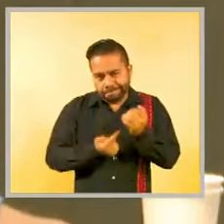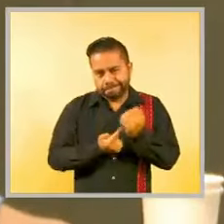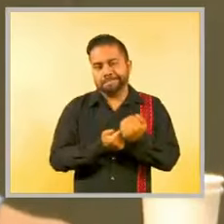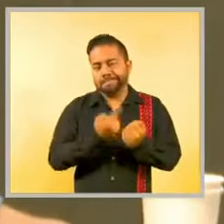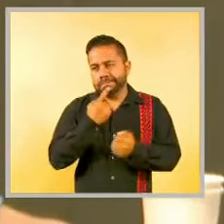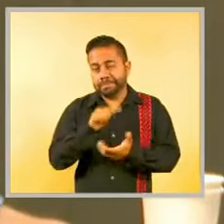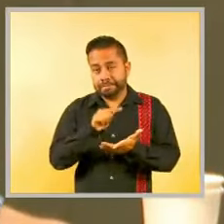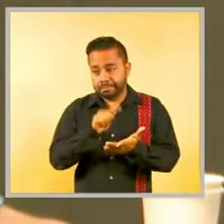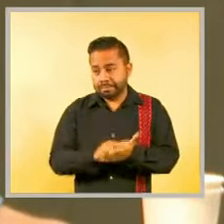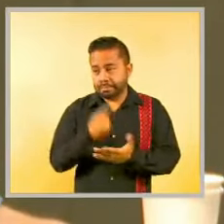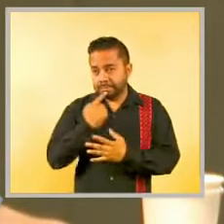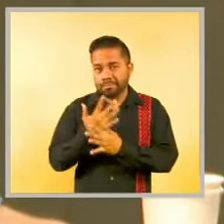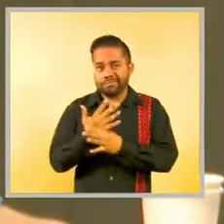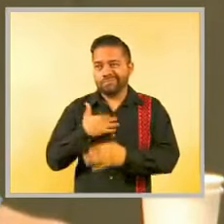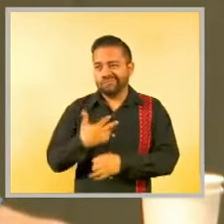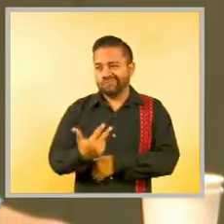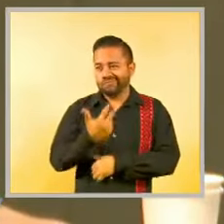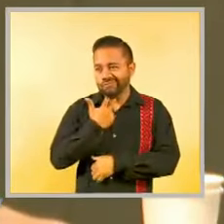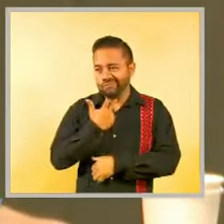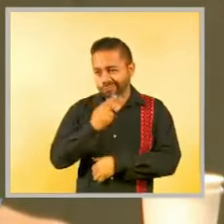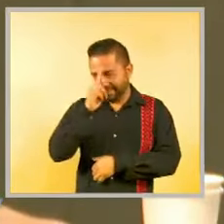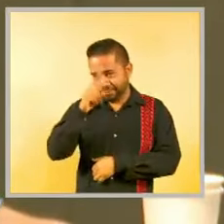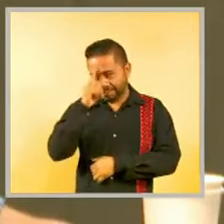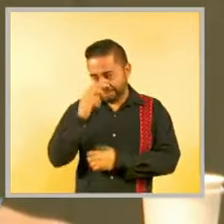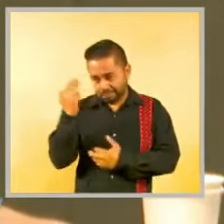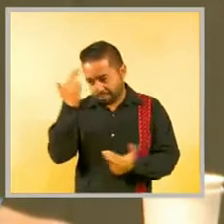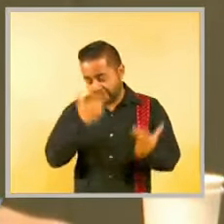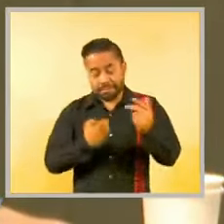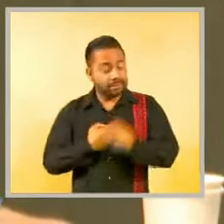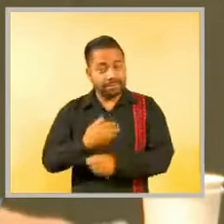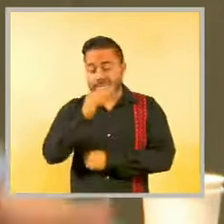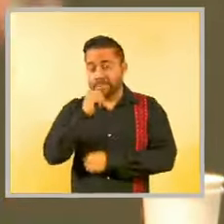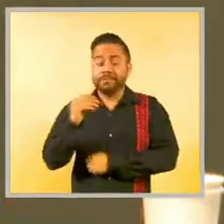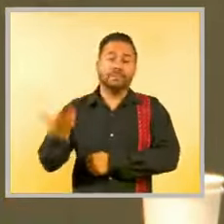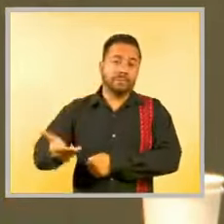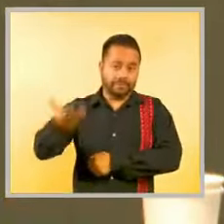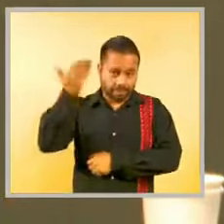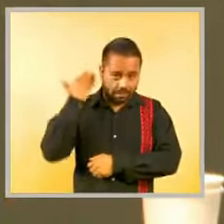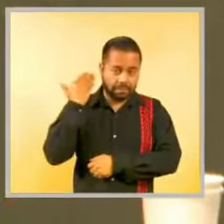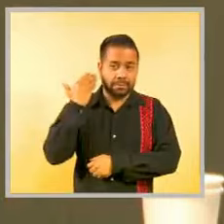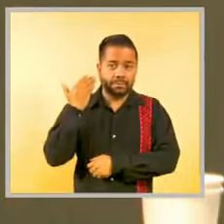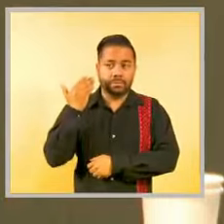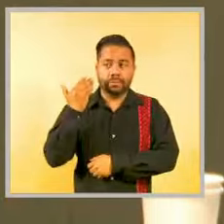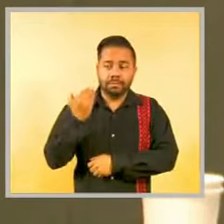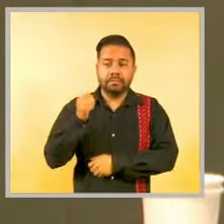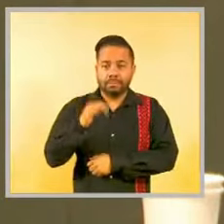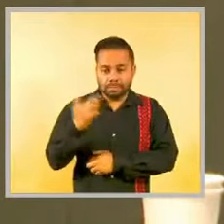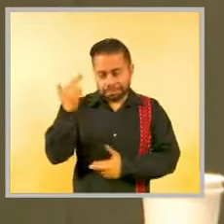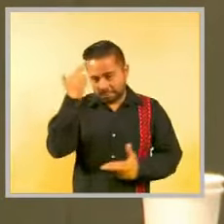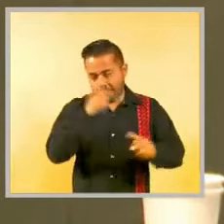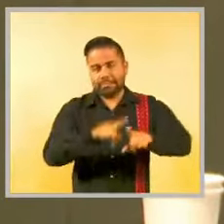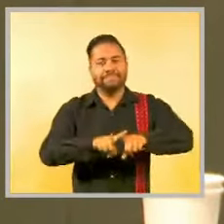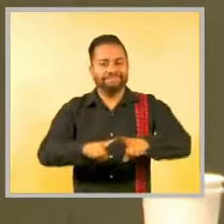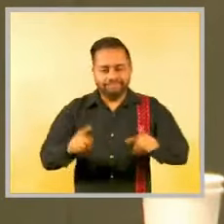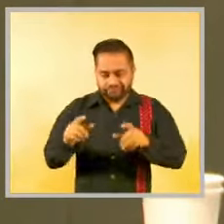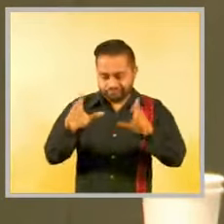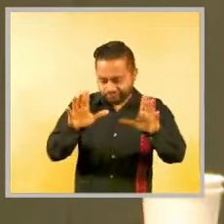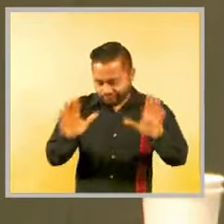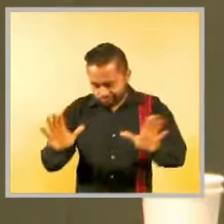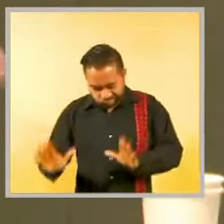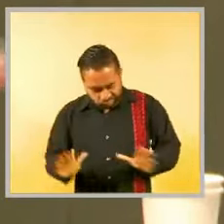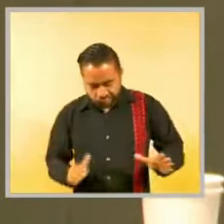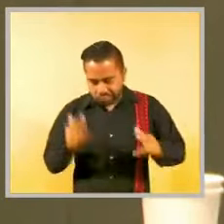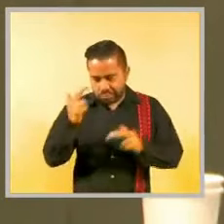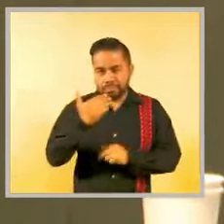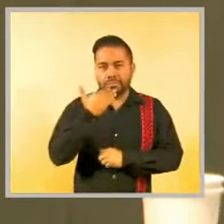ejecución penal Pues sí nos limita mucho para el tema de la revisión anteriormente se revisaba de otra manera tenía mayor